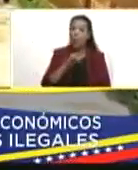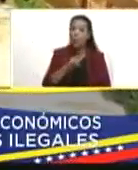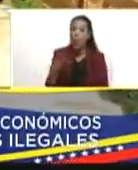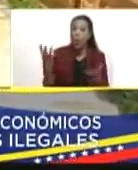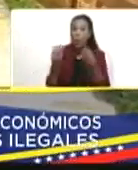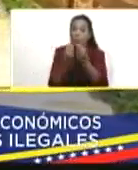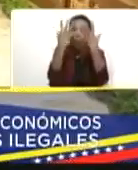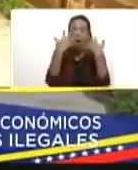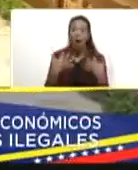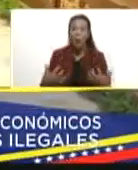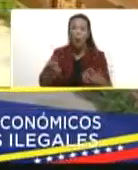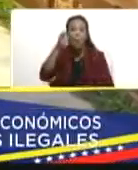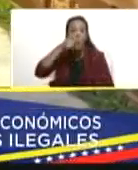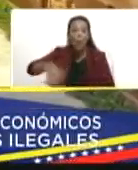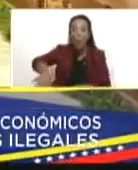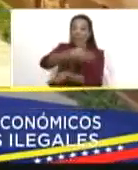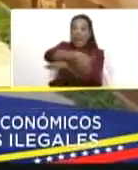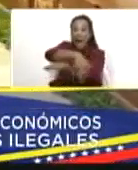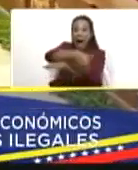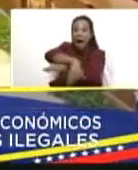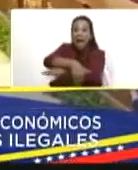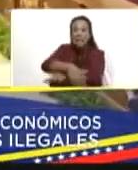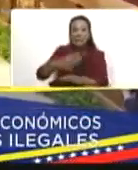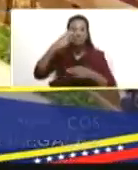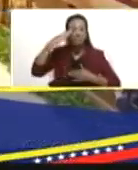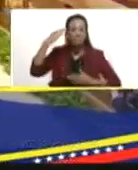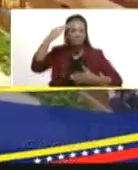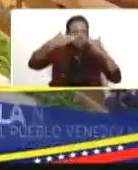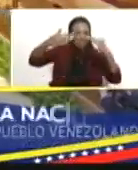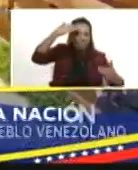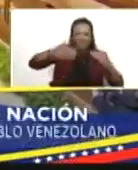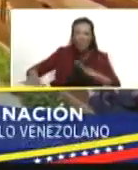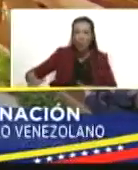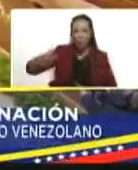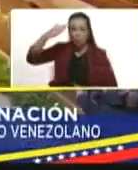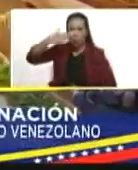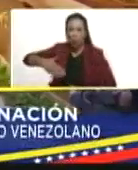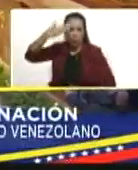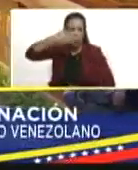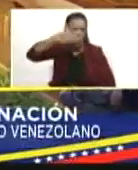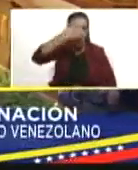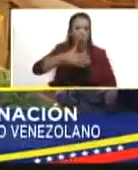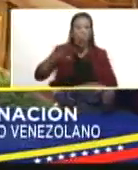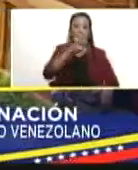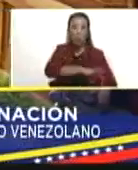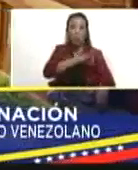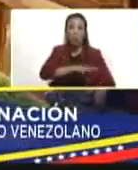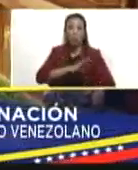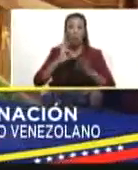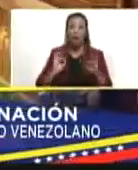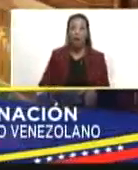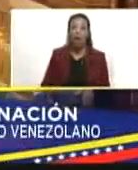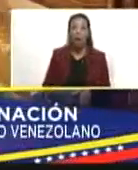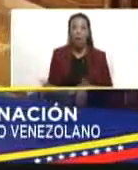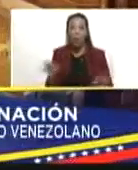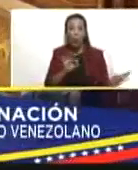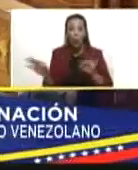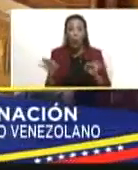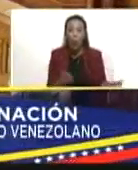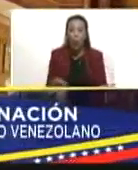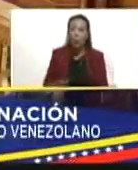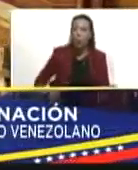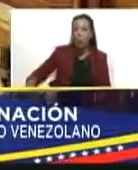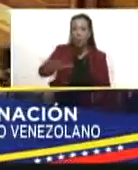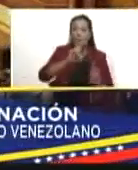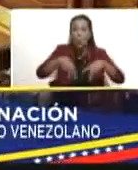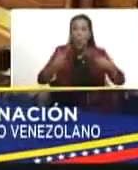a ese pueblo hermoso que está en las calles hermoso hermoso los movimientos sociales el movimiento de